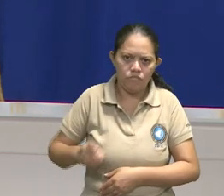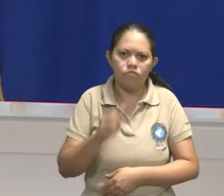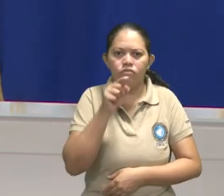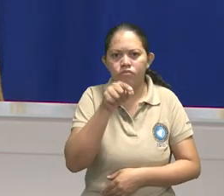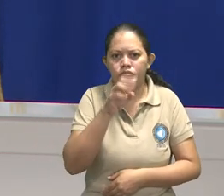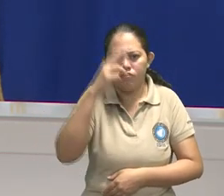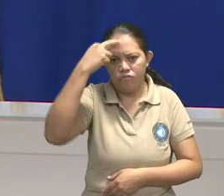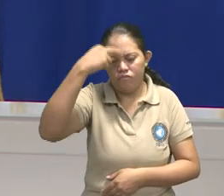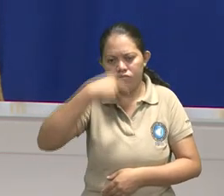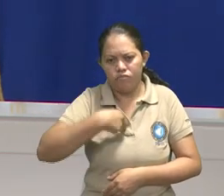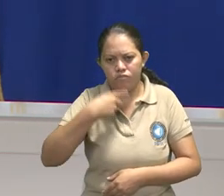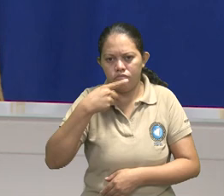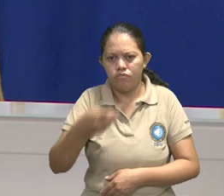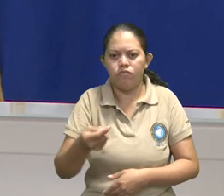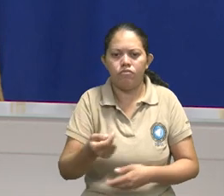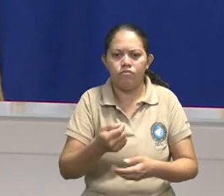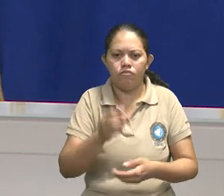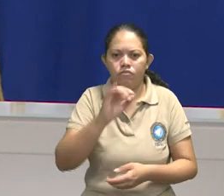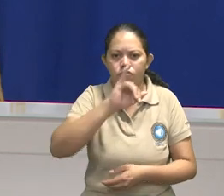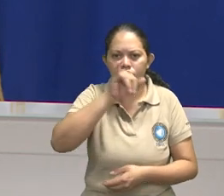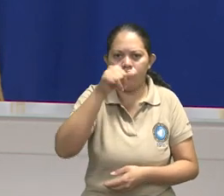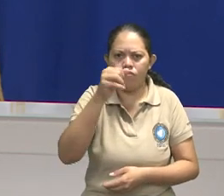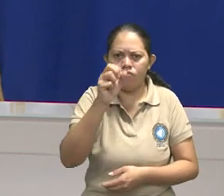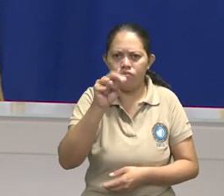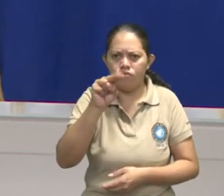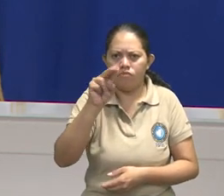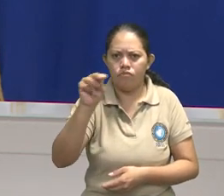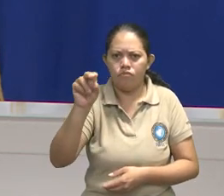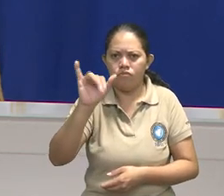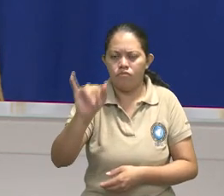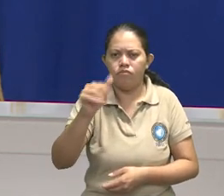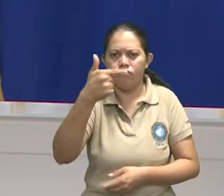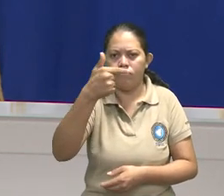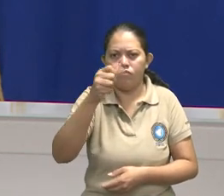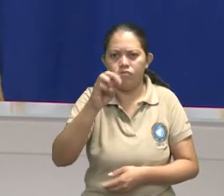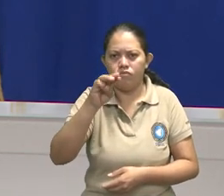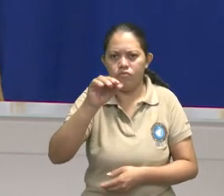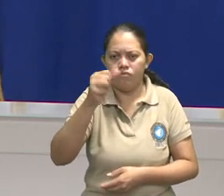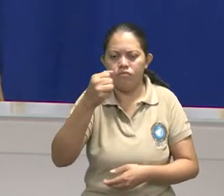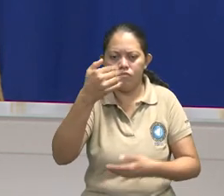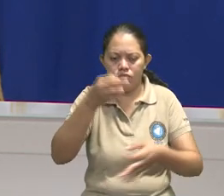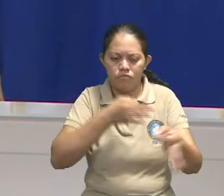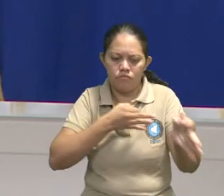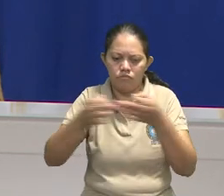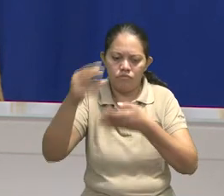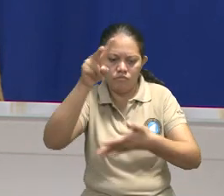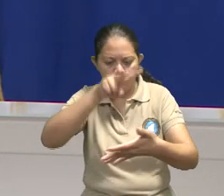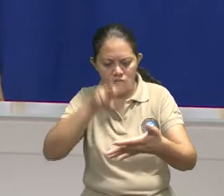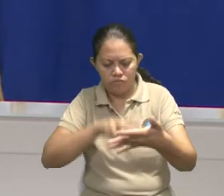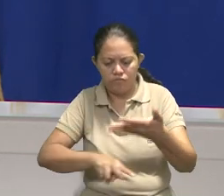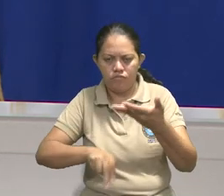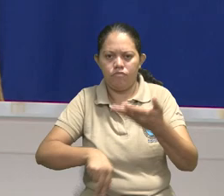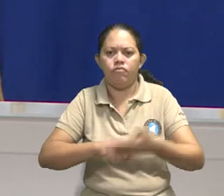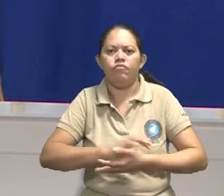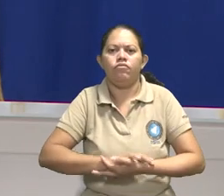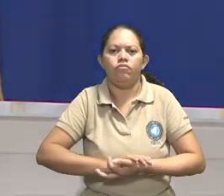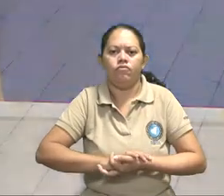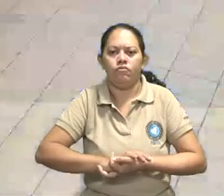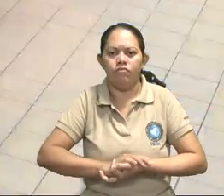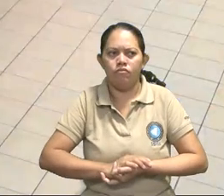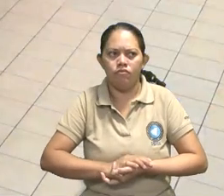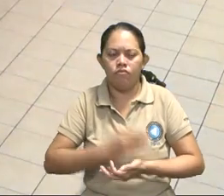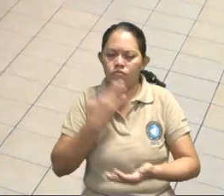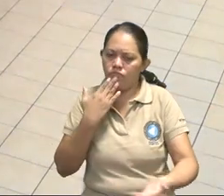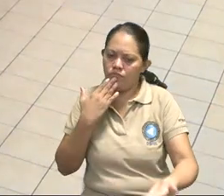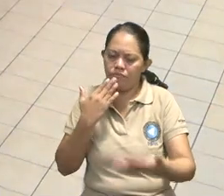dicha comisión, Jenny Azucena Martínez Gómez, la lectura del mismo.